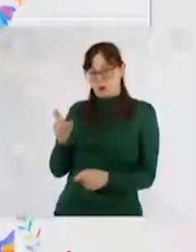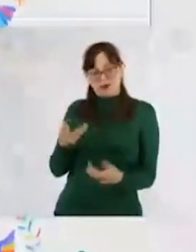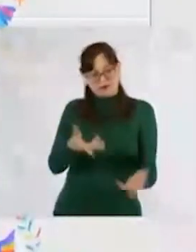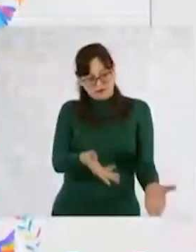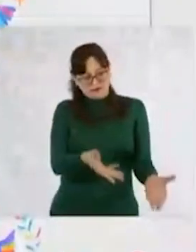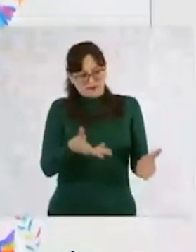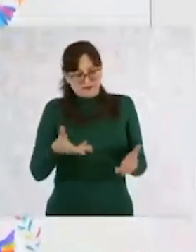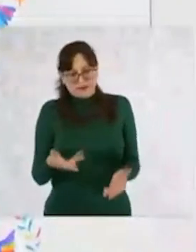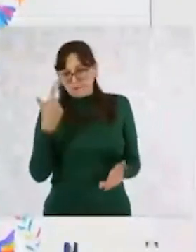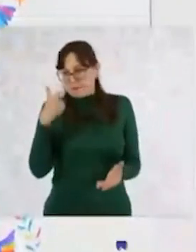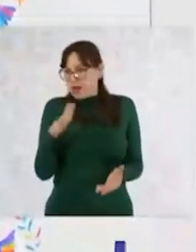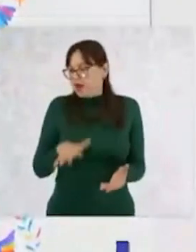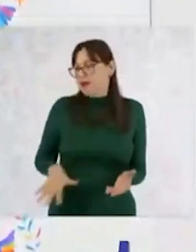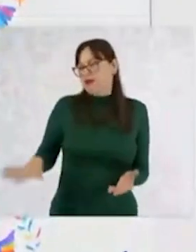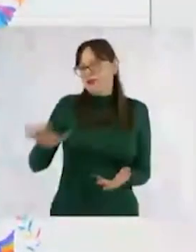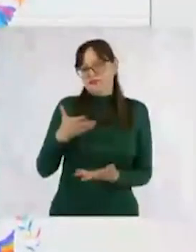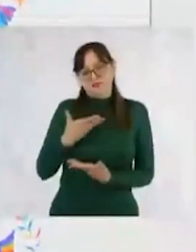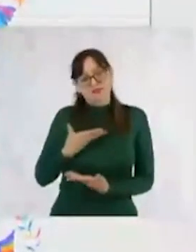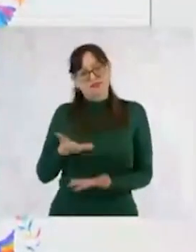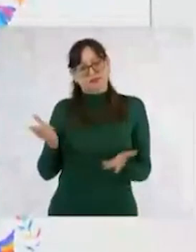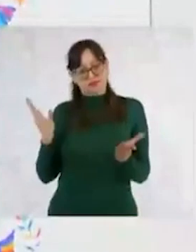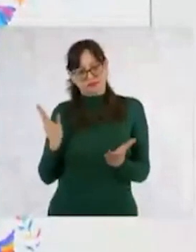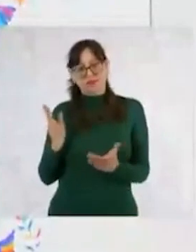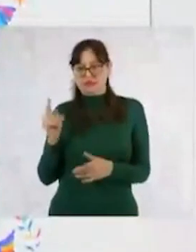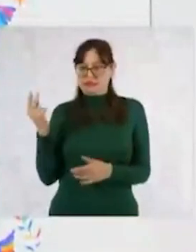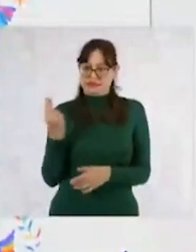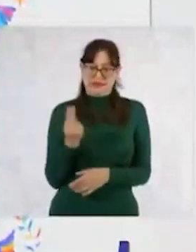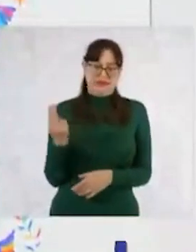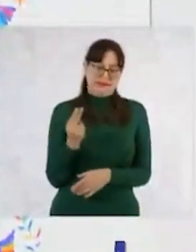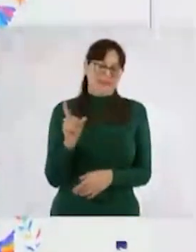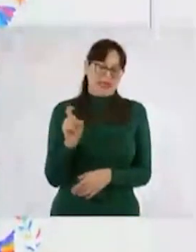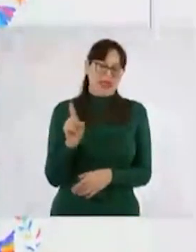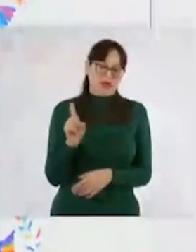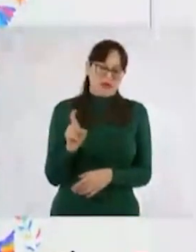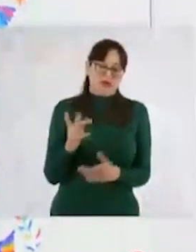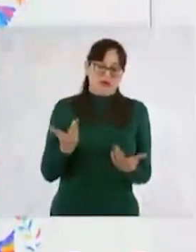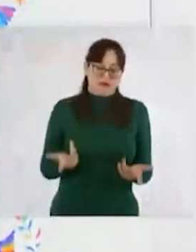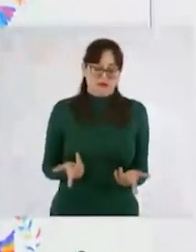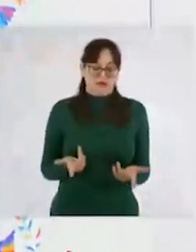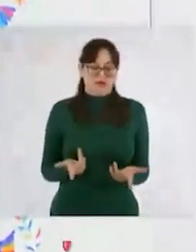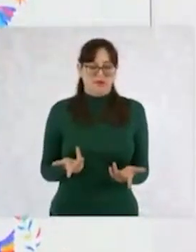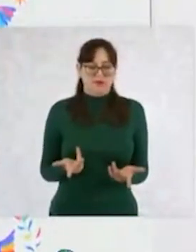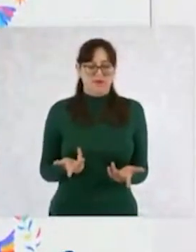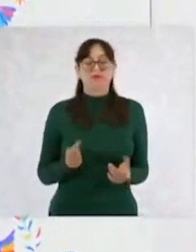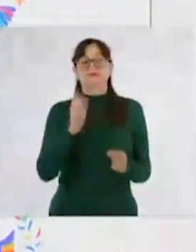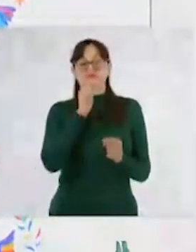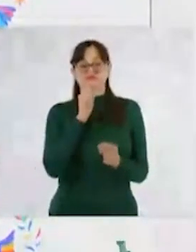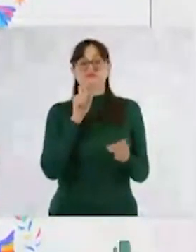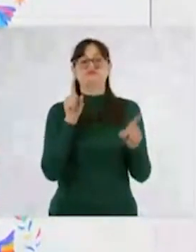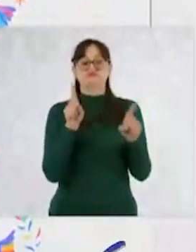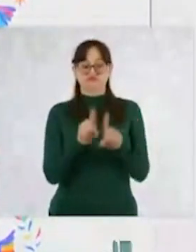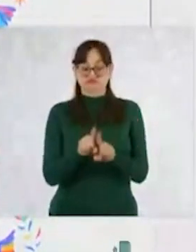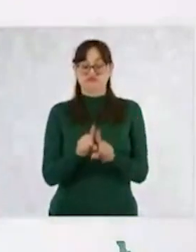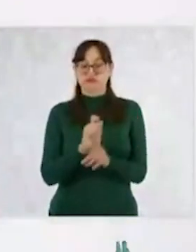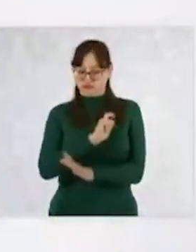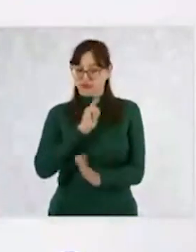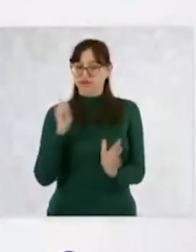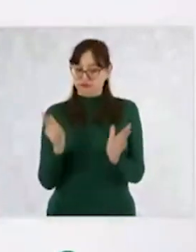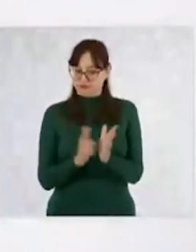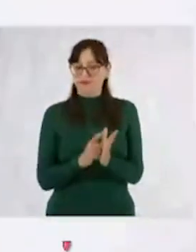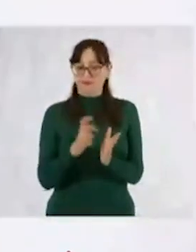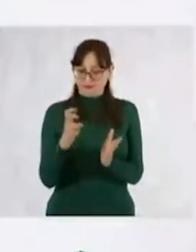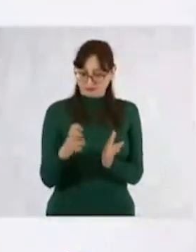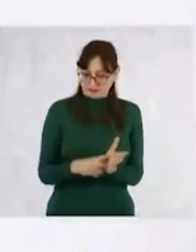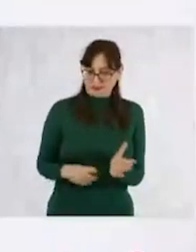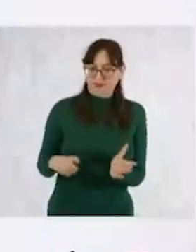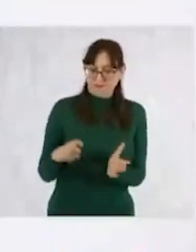comentaré a continuación compañeros porque recordemos y como bien se los decía hoy estuvieron 15 empresarios del Consejo asesor